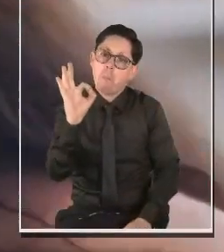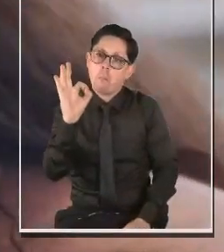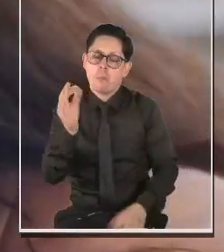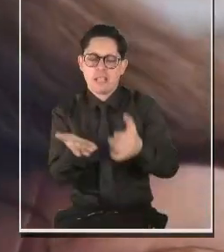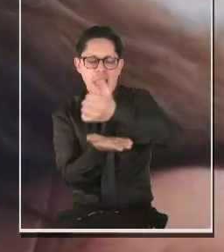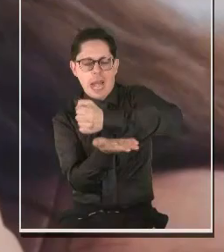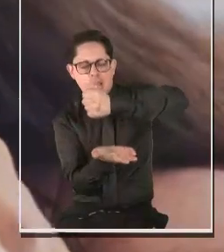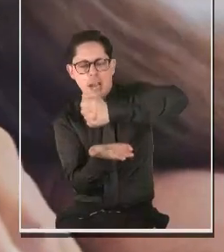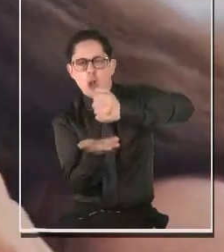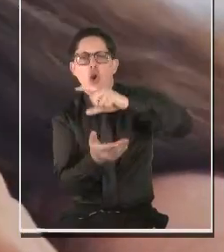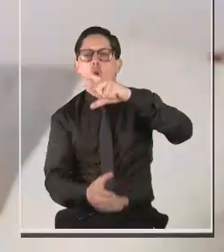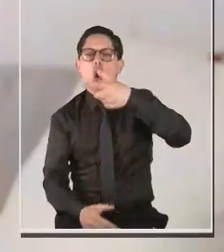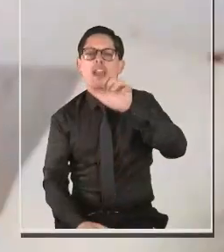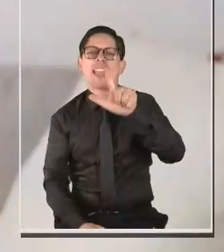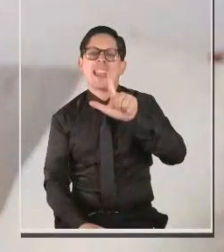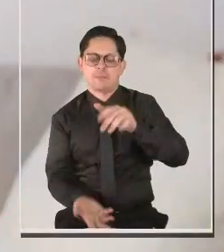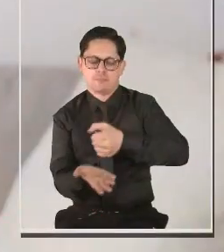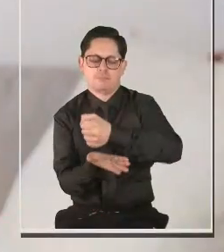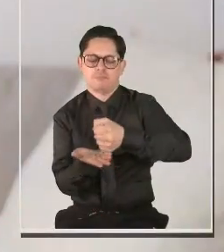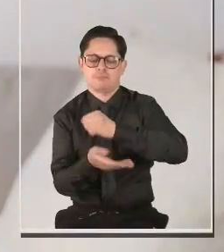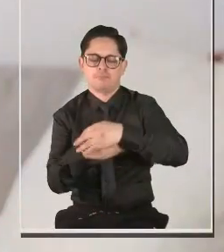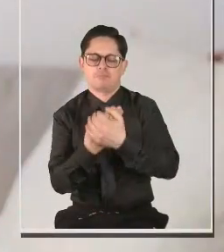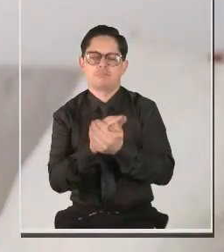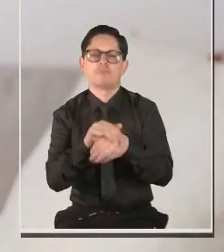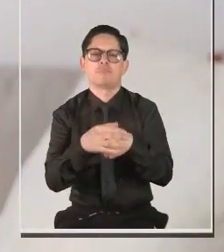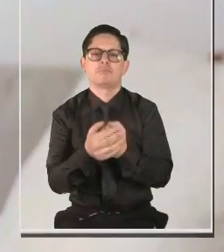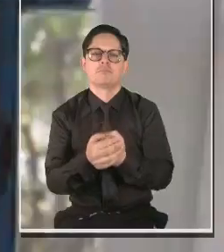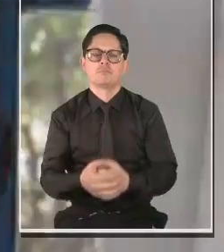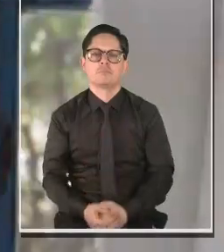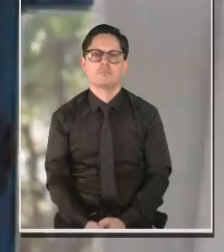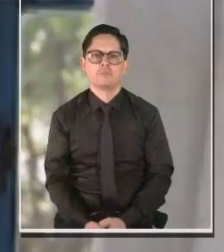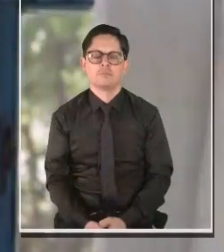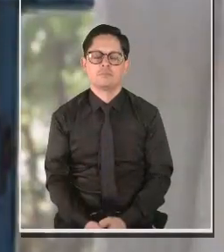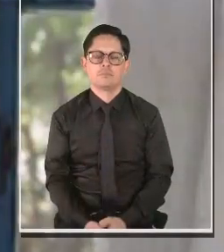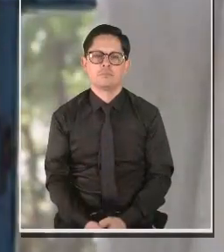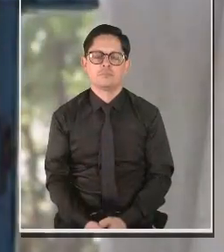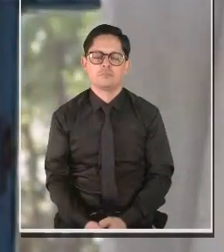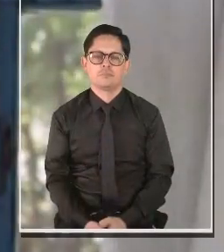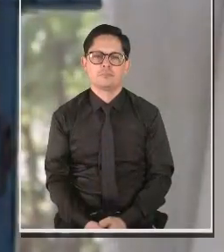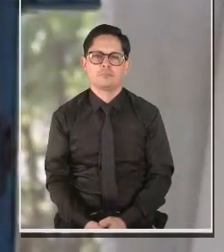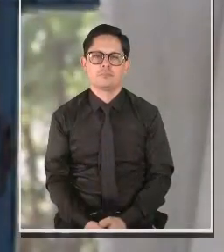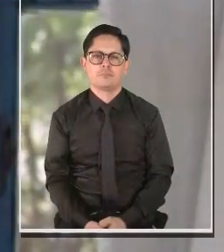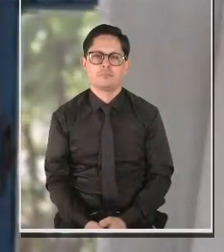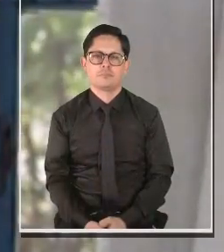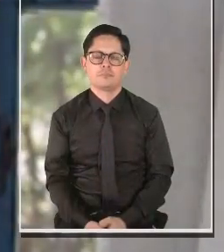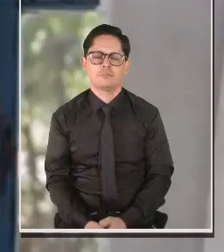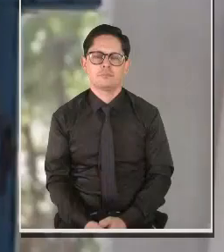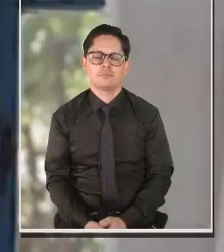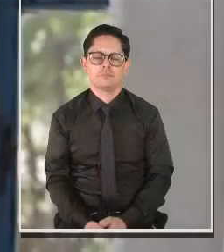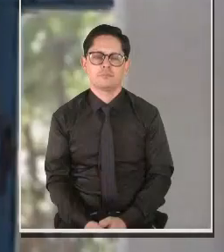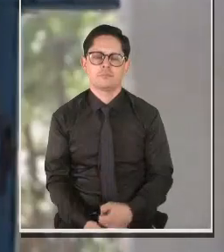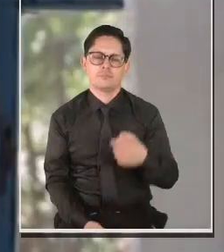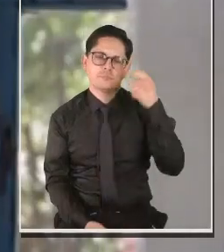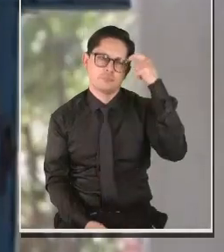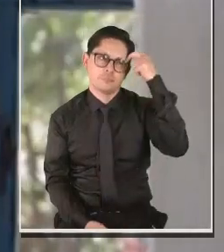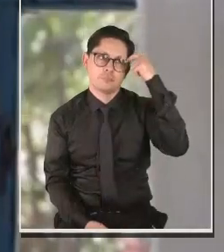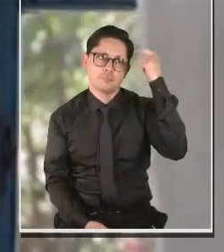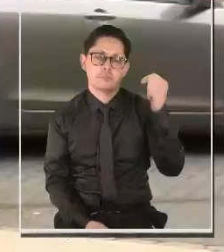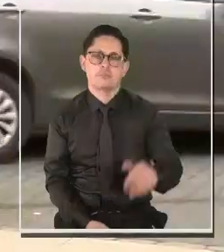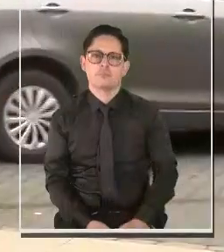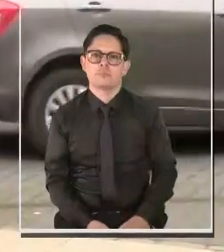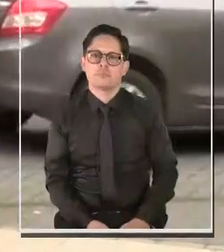evita juntarte con personas que presenten síntomas de resfrío o gripe trato de ventilar tu casa 10 minutos todos los días